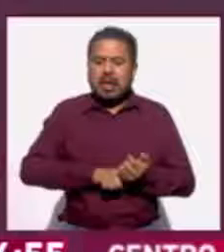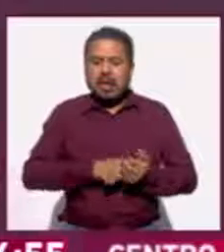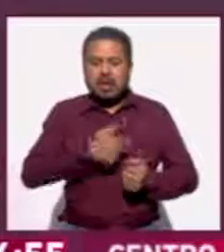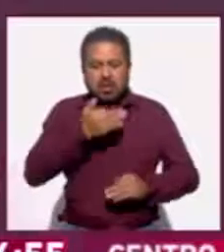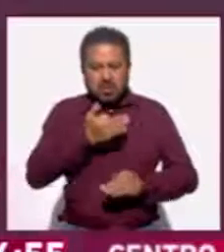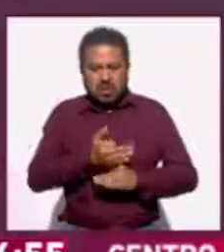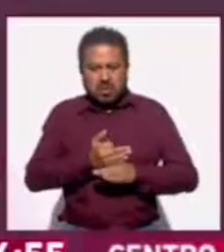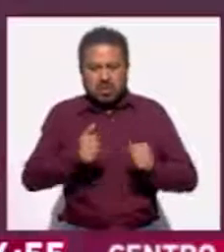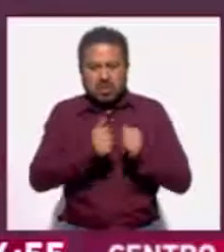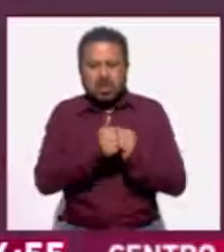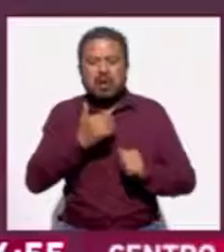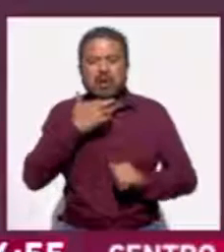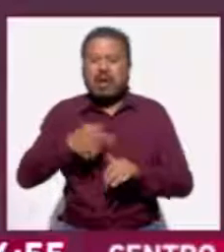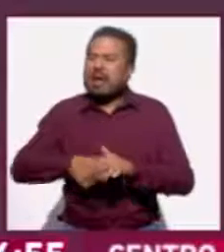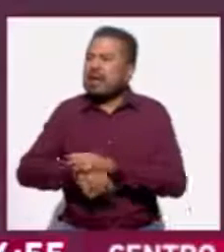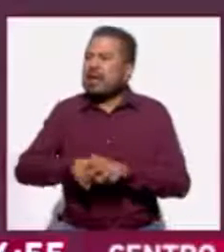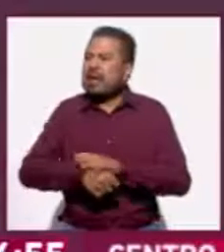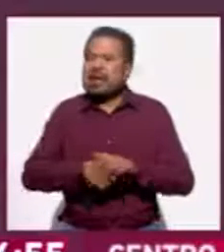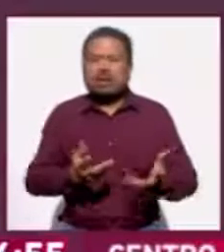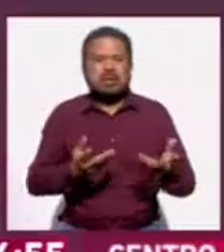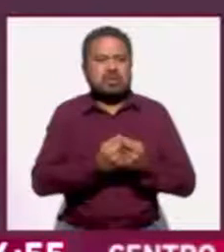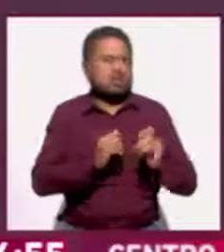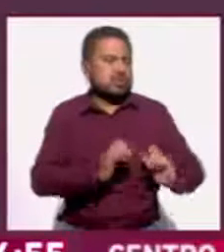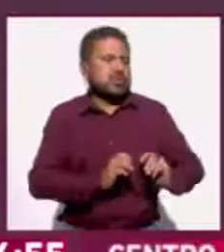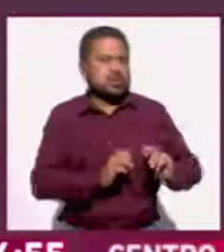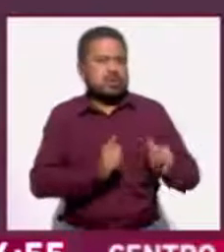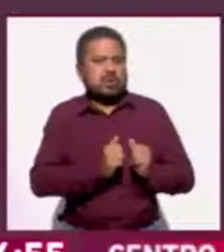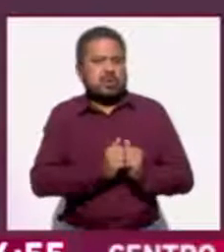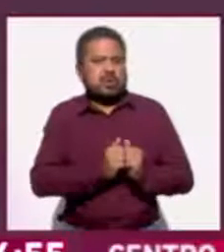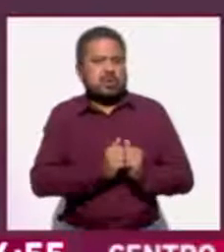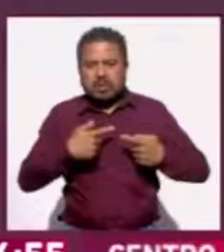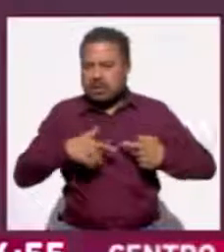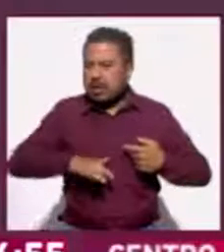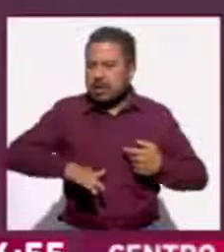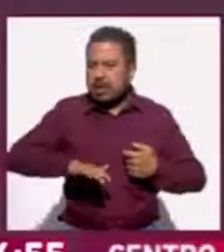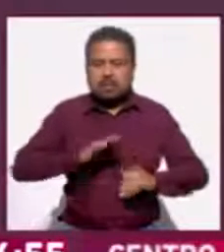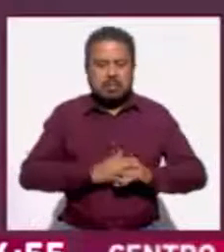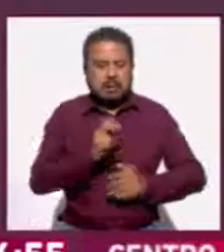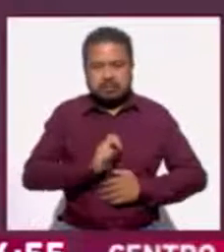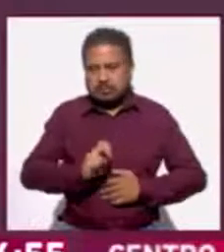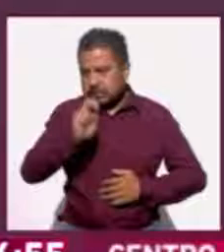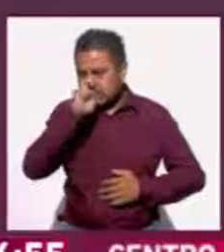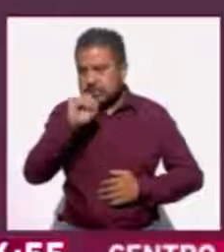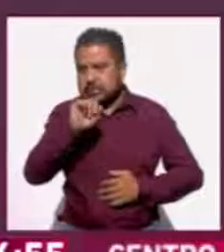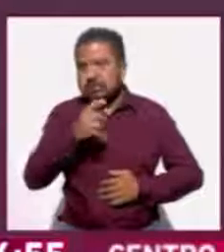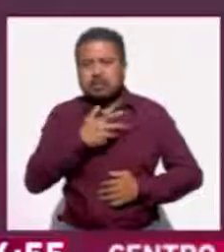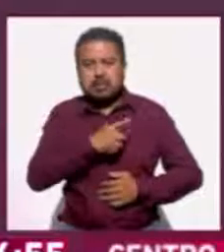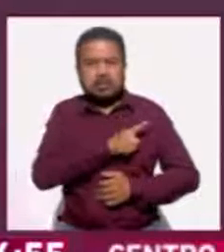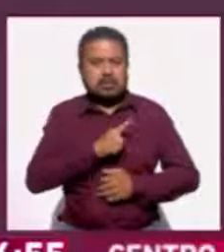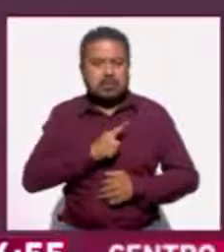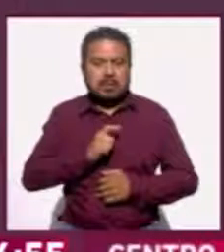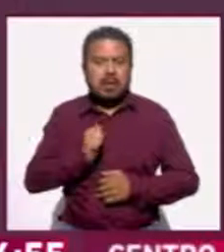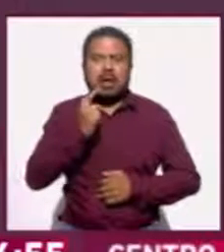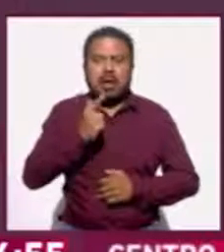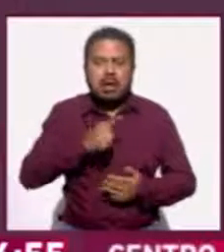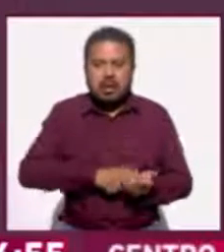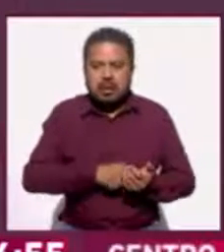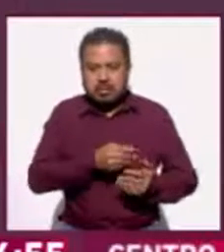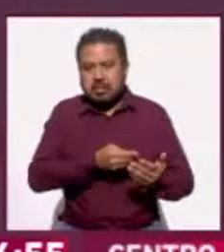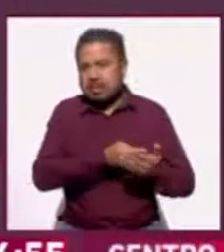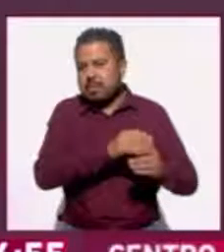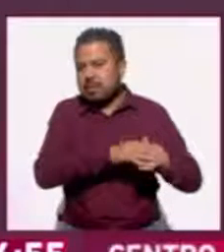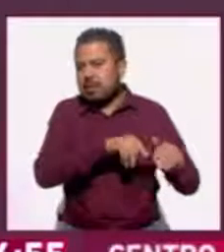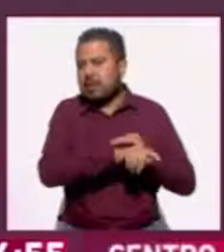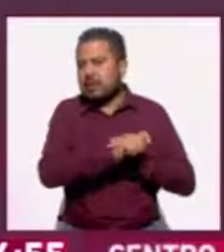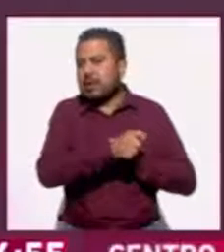que tienen que ver con corrupción son juzgados por nuestra ciudadanía de manera severa y tiene pues tal vez alguna idea preconcebida más